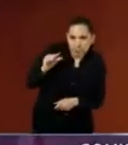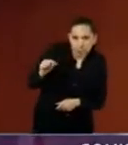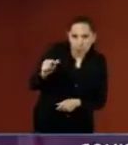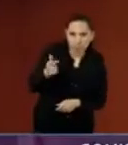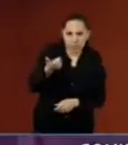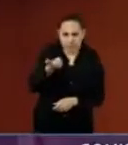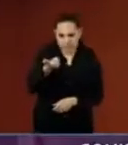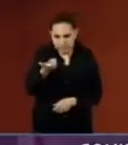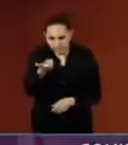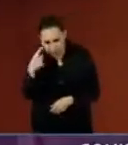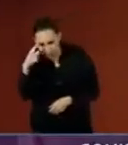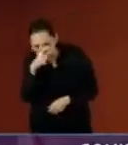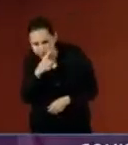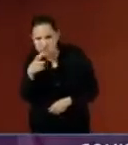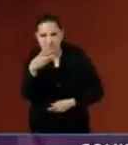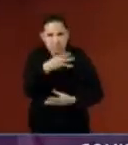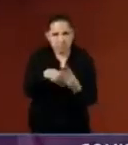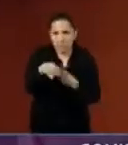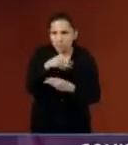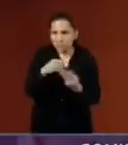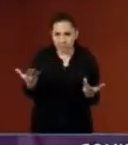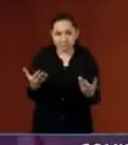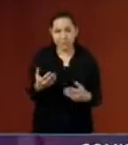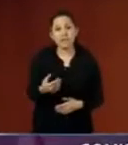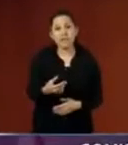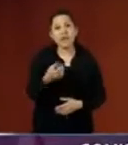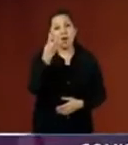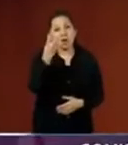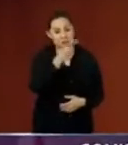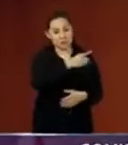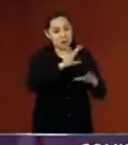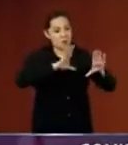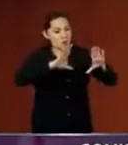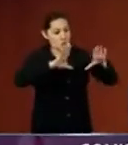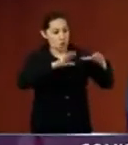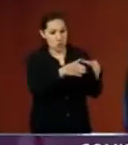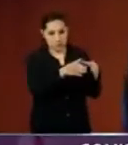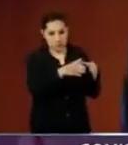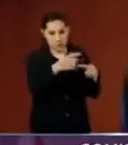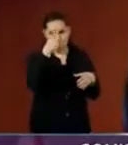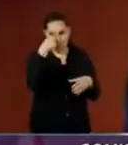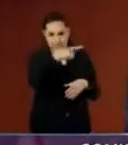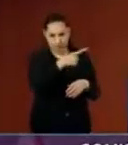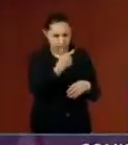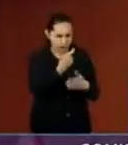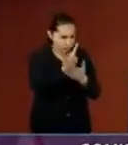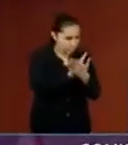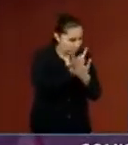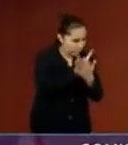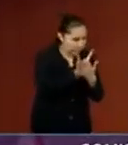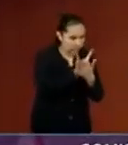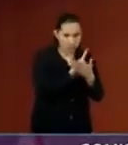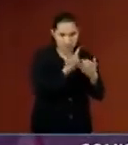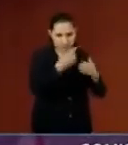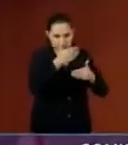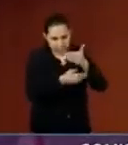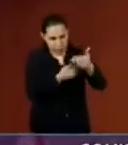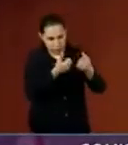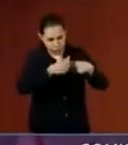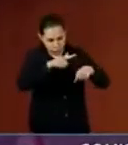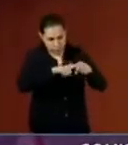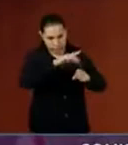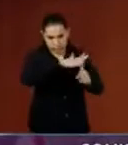recientemente, el Consejo Nacional de Evaluación de la Política de Desarrollo Social en México estima que